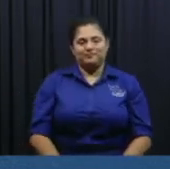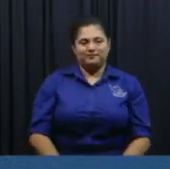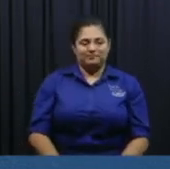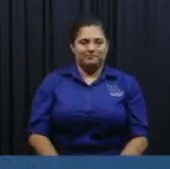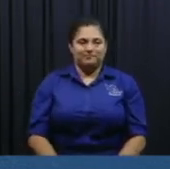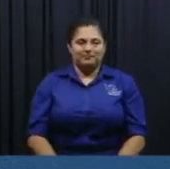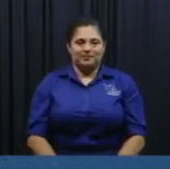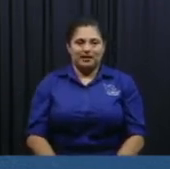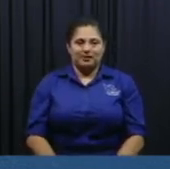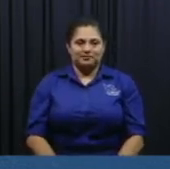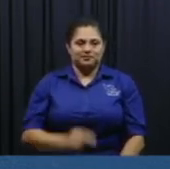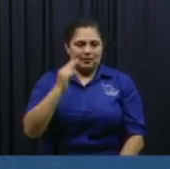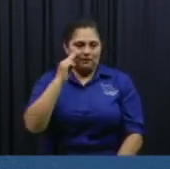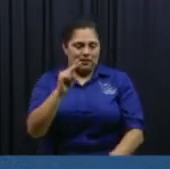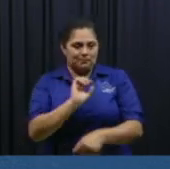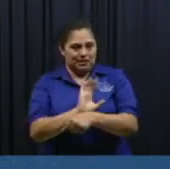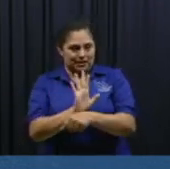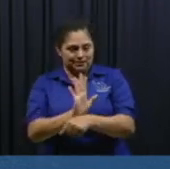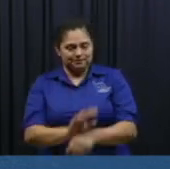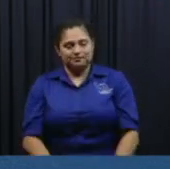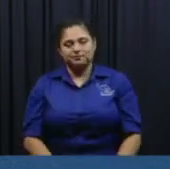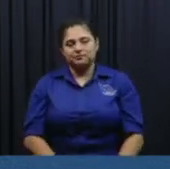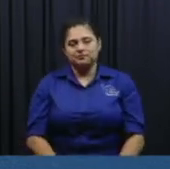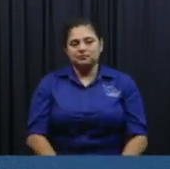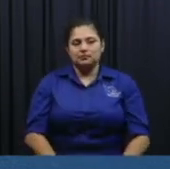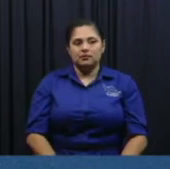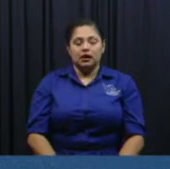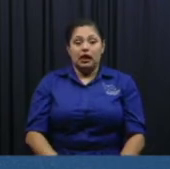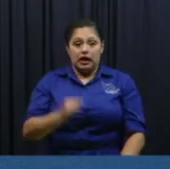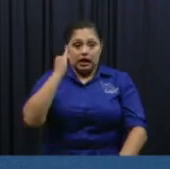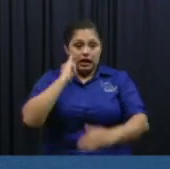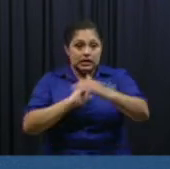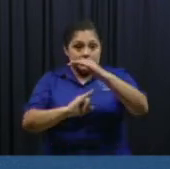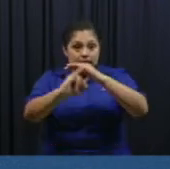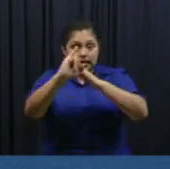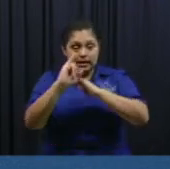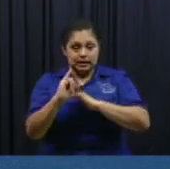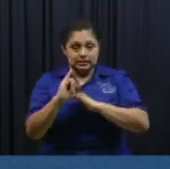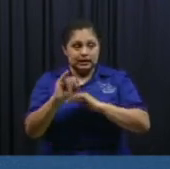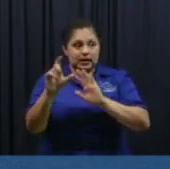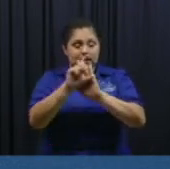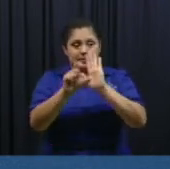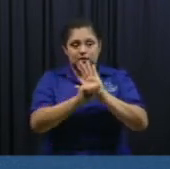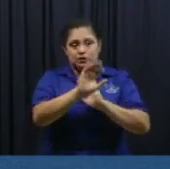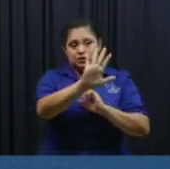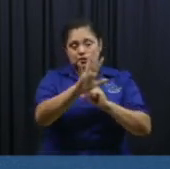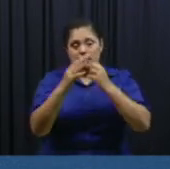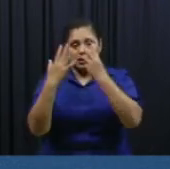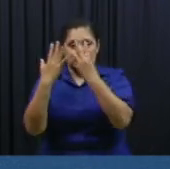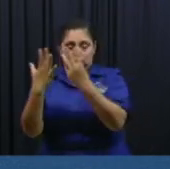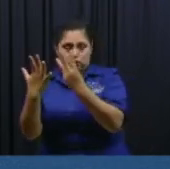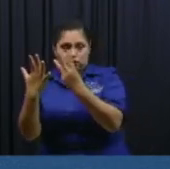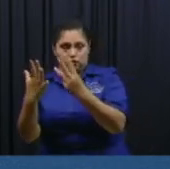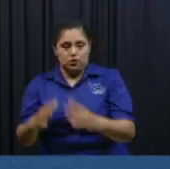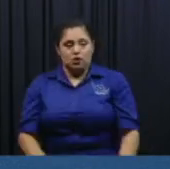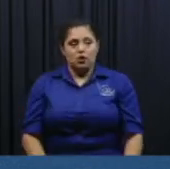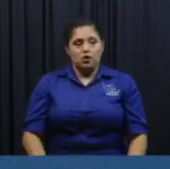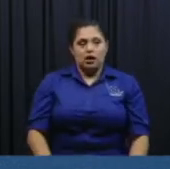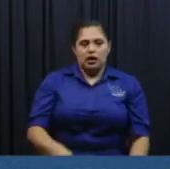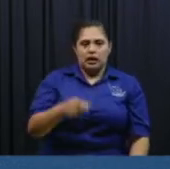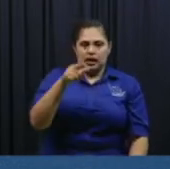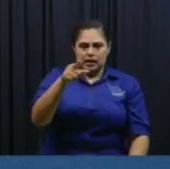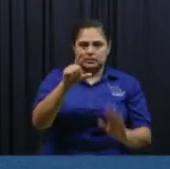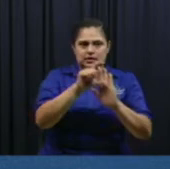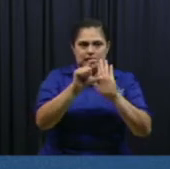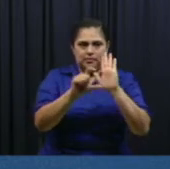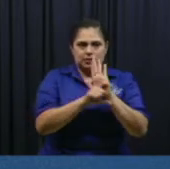58 Isaías Como le digo 58 Tenemos una gran vinculación con él porque este fue el el capítulo